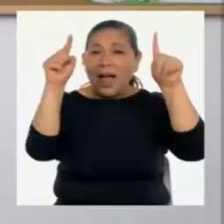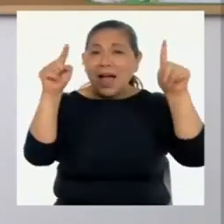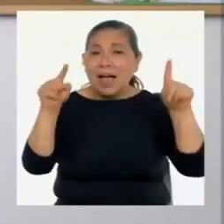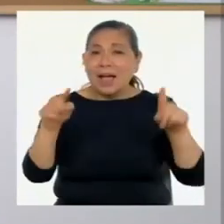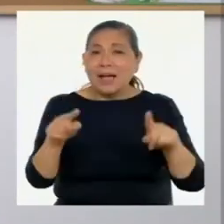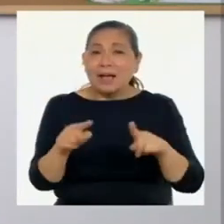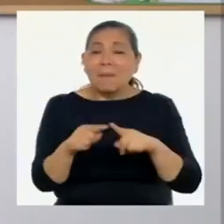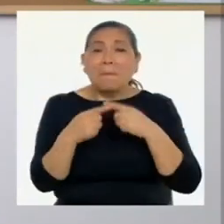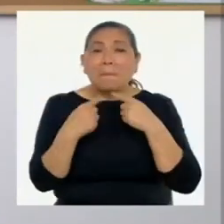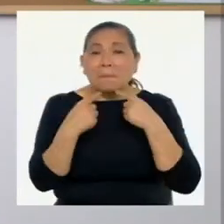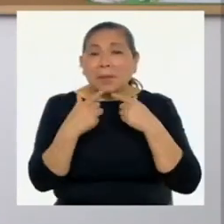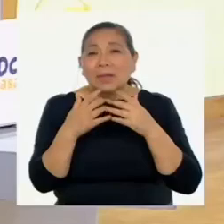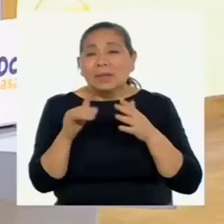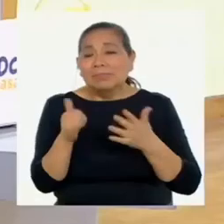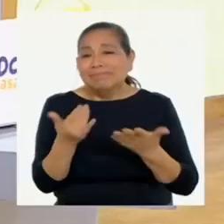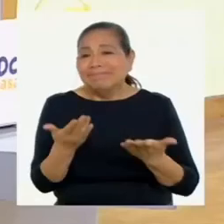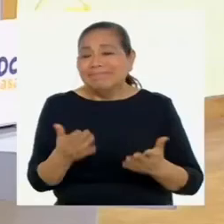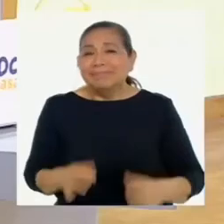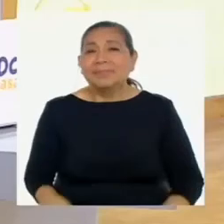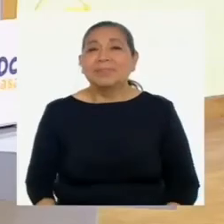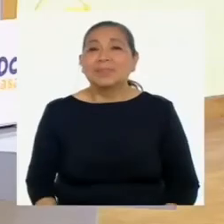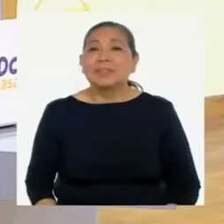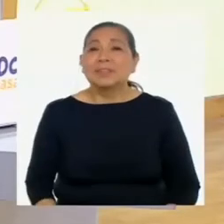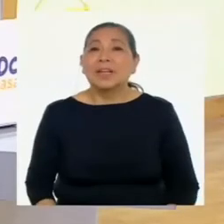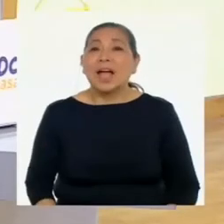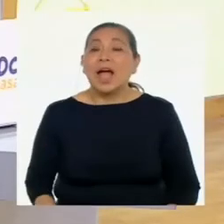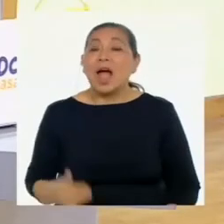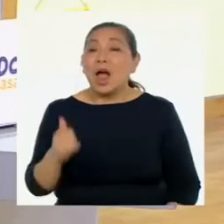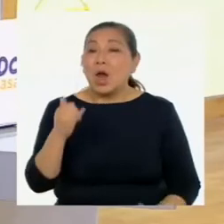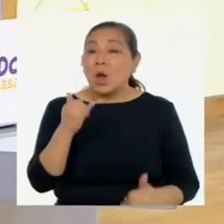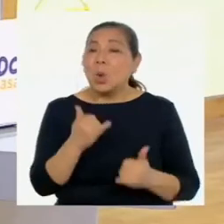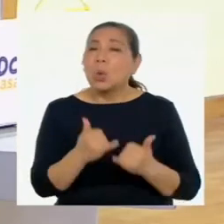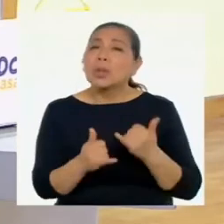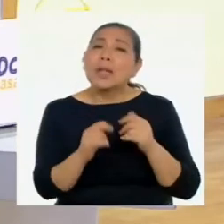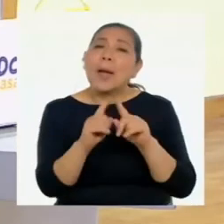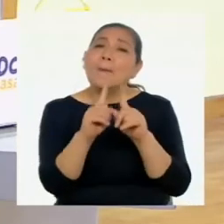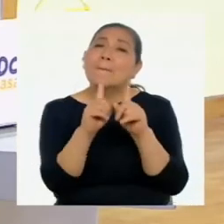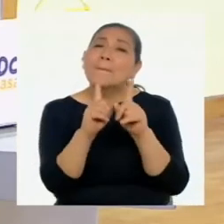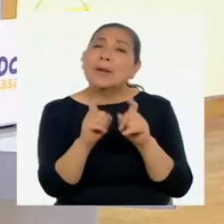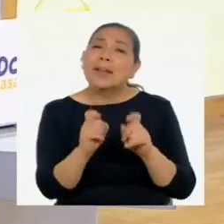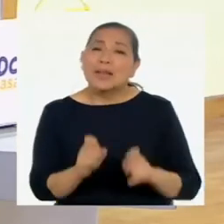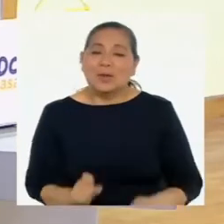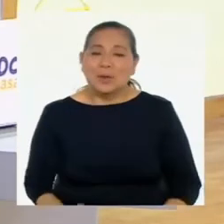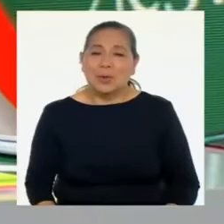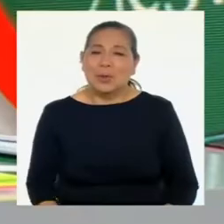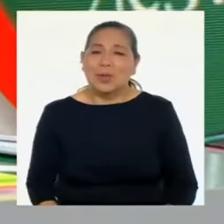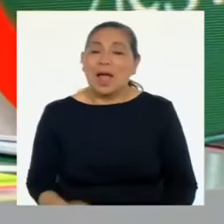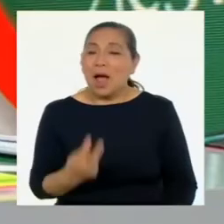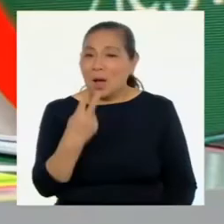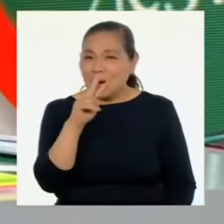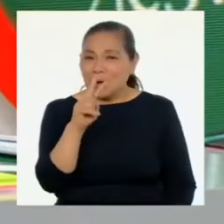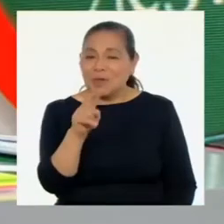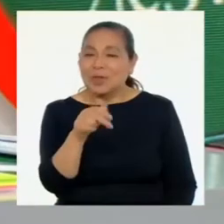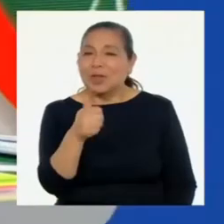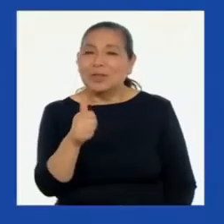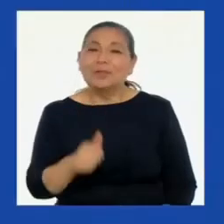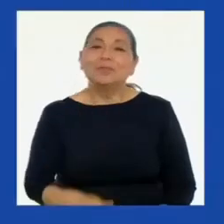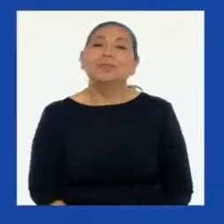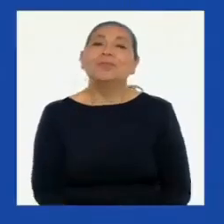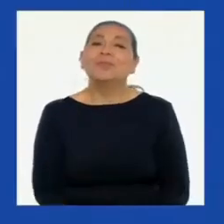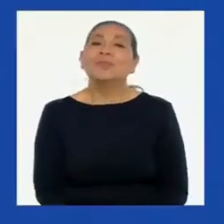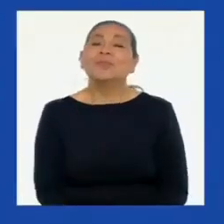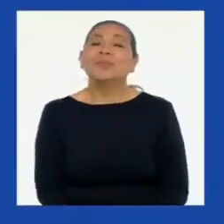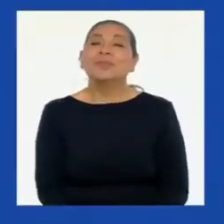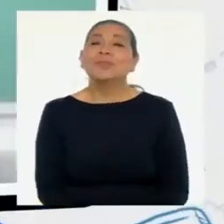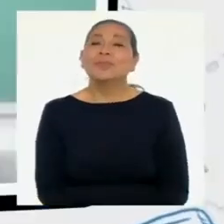afiche pierda unidad. Profesora, la última pregunta viene de Cleverson.